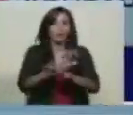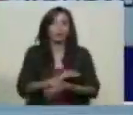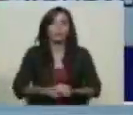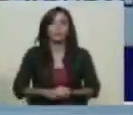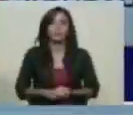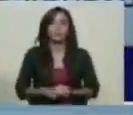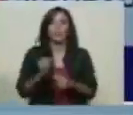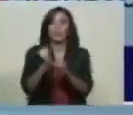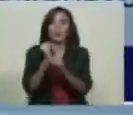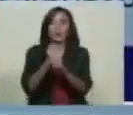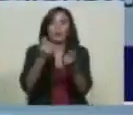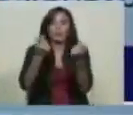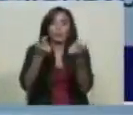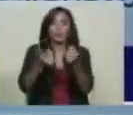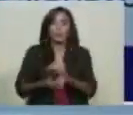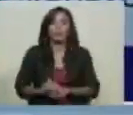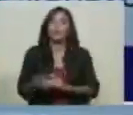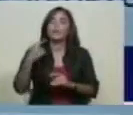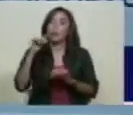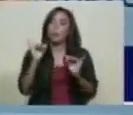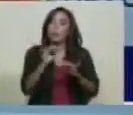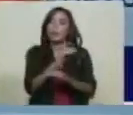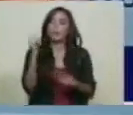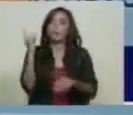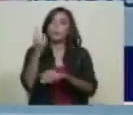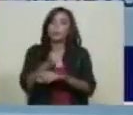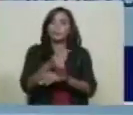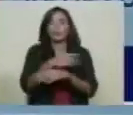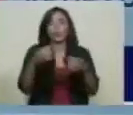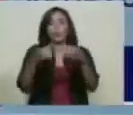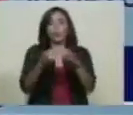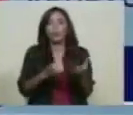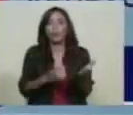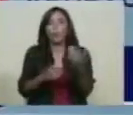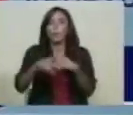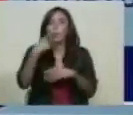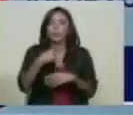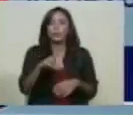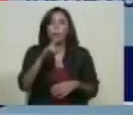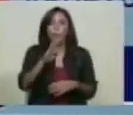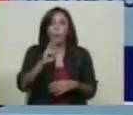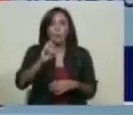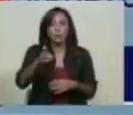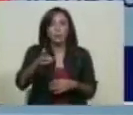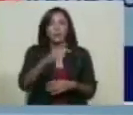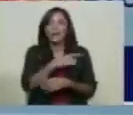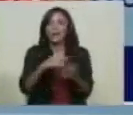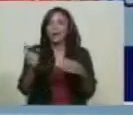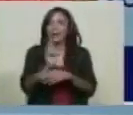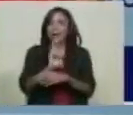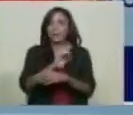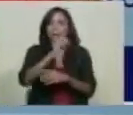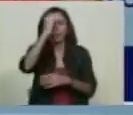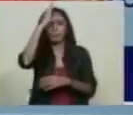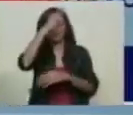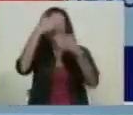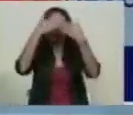Y repito, ahí es donde la VC son campeones. La VC sí lo entendió rápidamente. Y con la